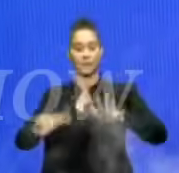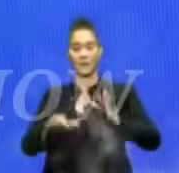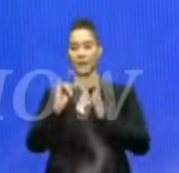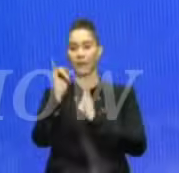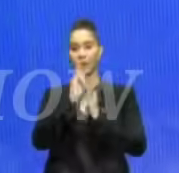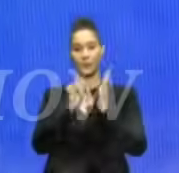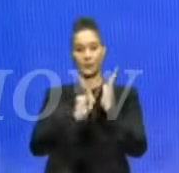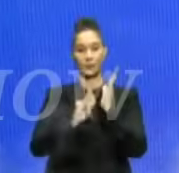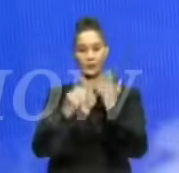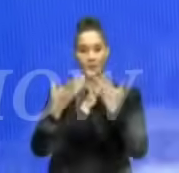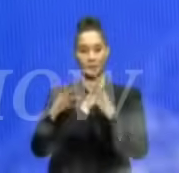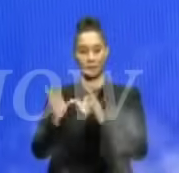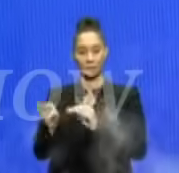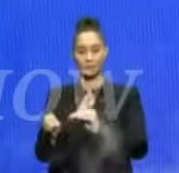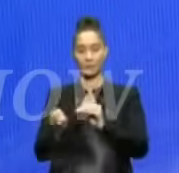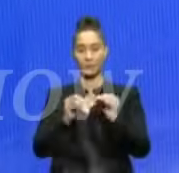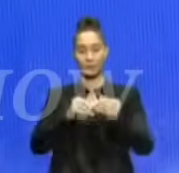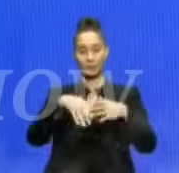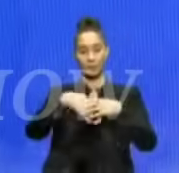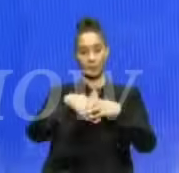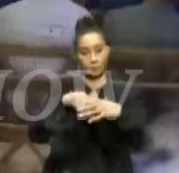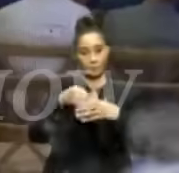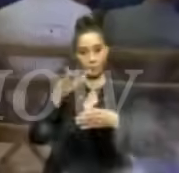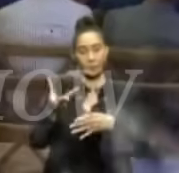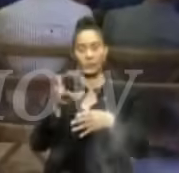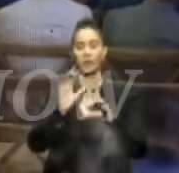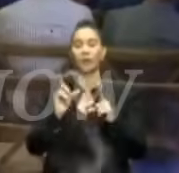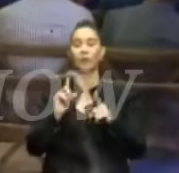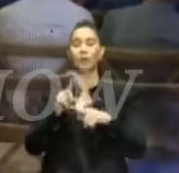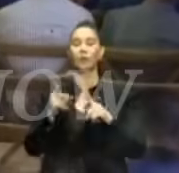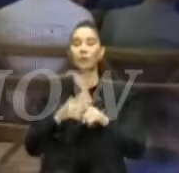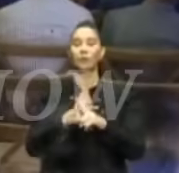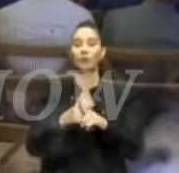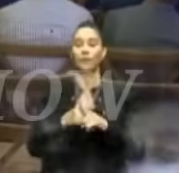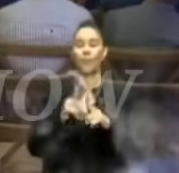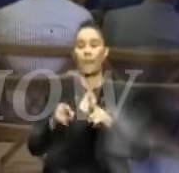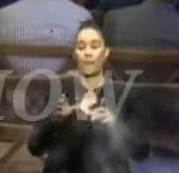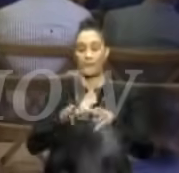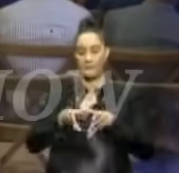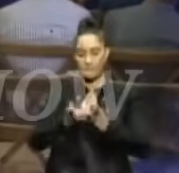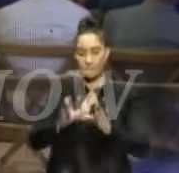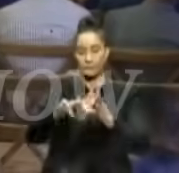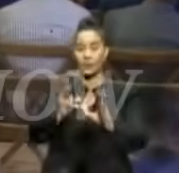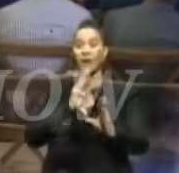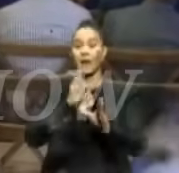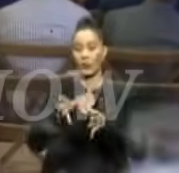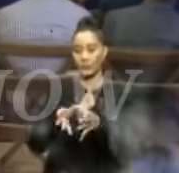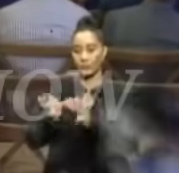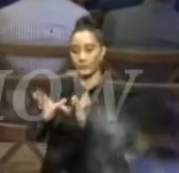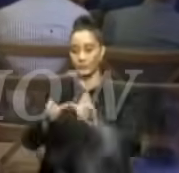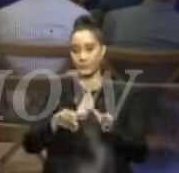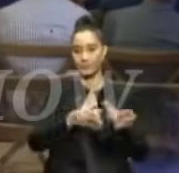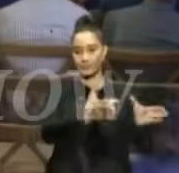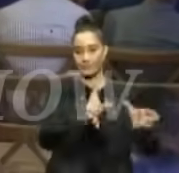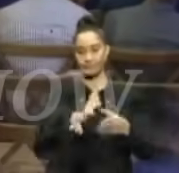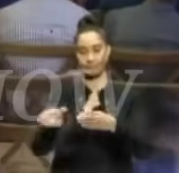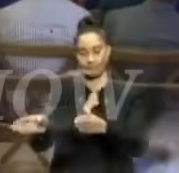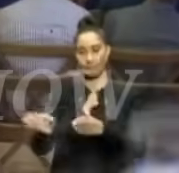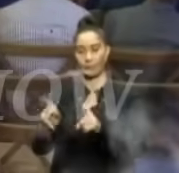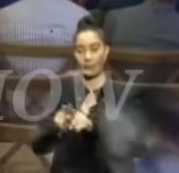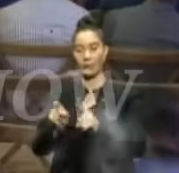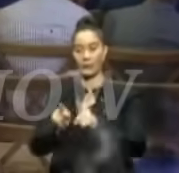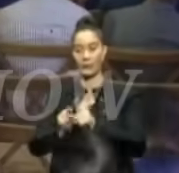diseños ya pasaron a licitación de los canales de riego y también del